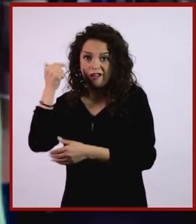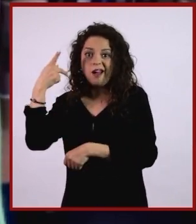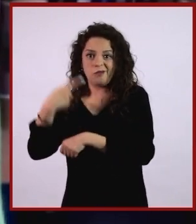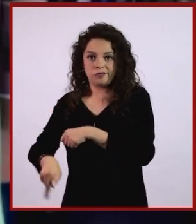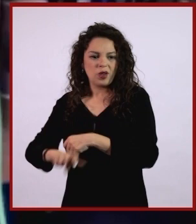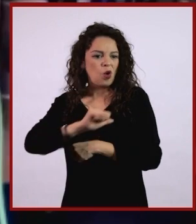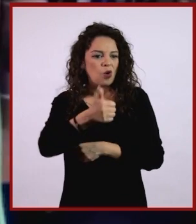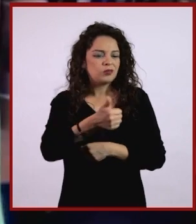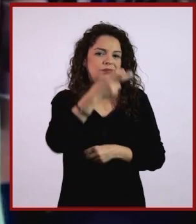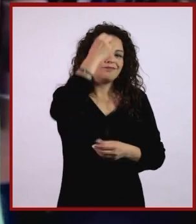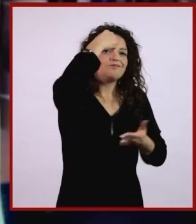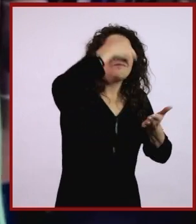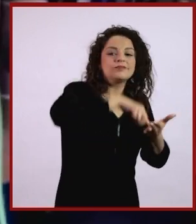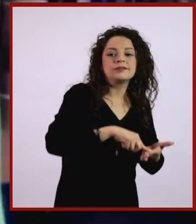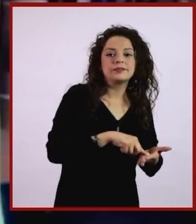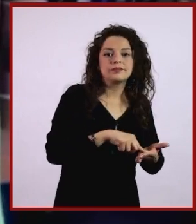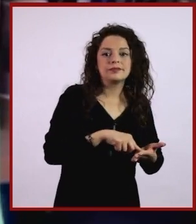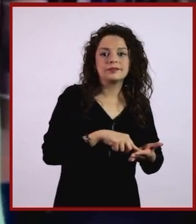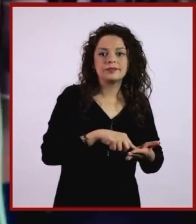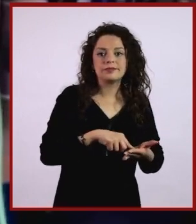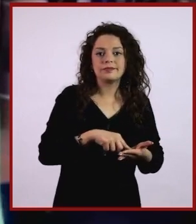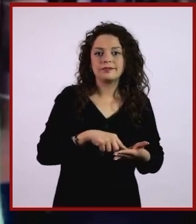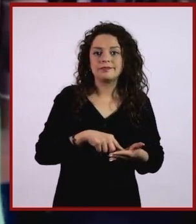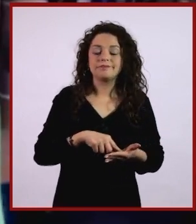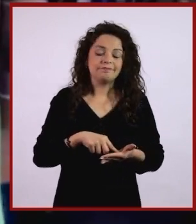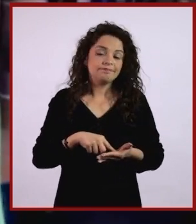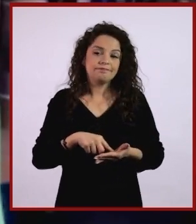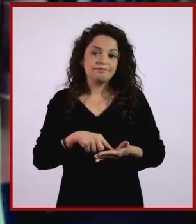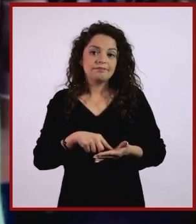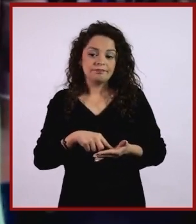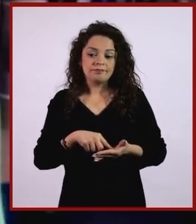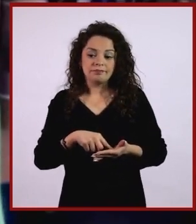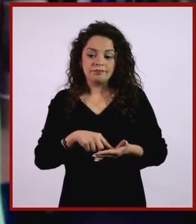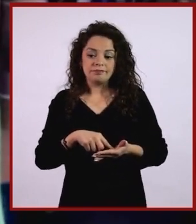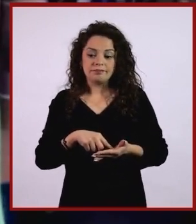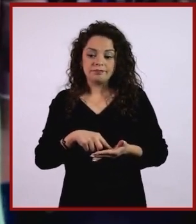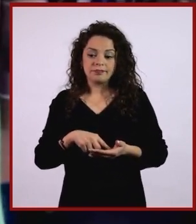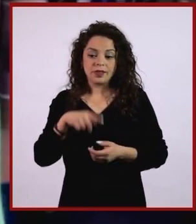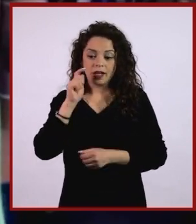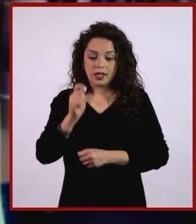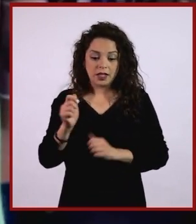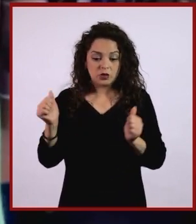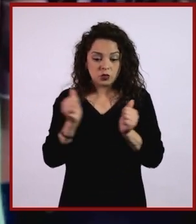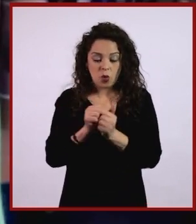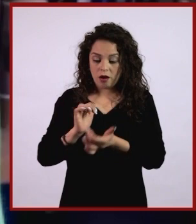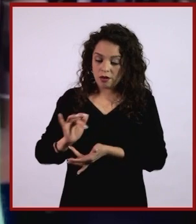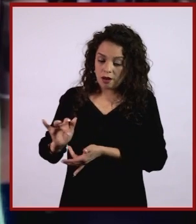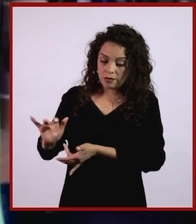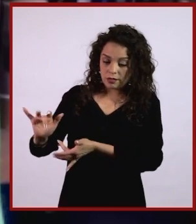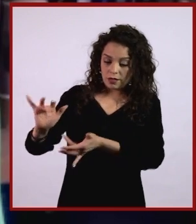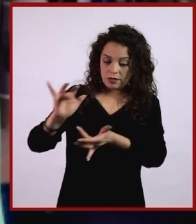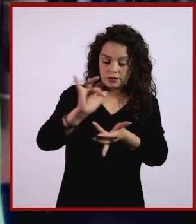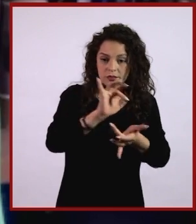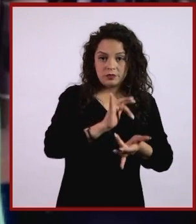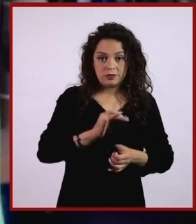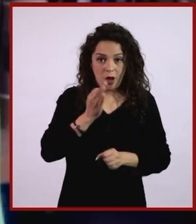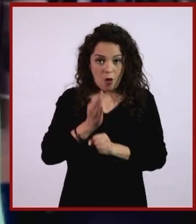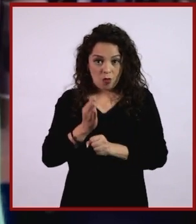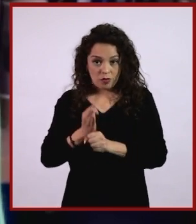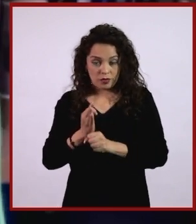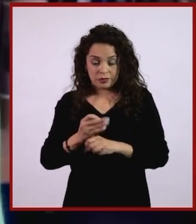peligrosa, otras que no tanto. Y también hay que decir que en el mundo contemporáneo, con las redes